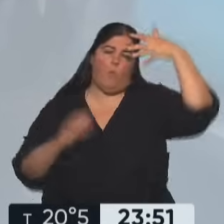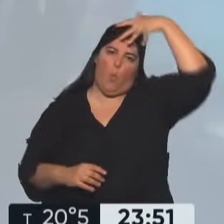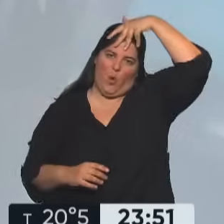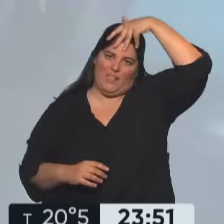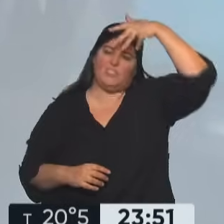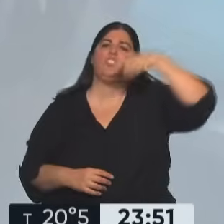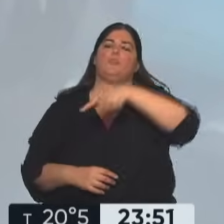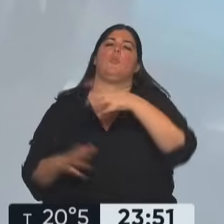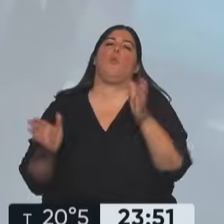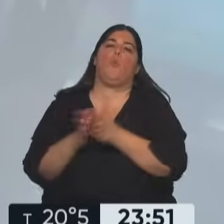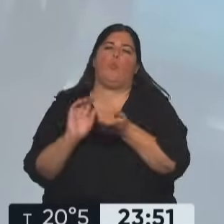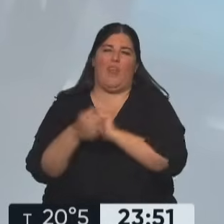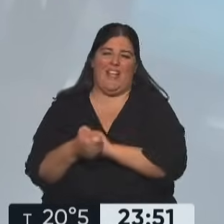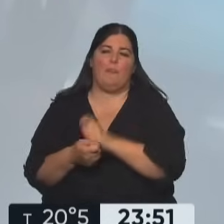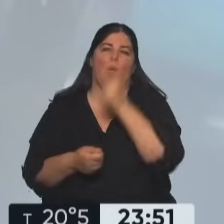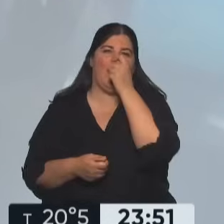Cambio con el